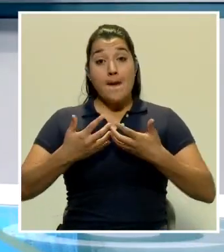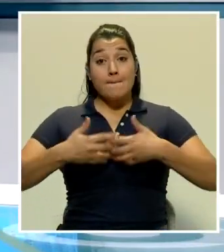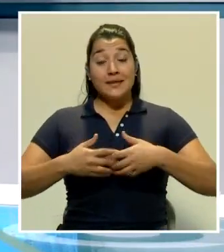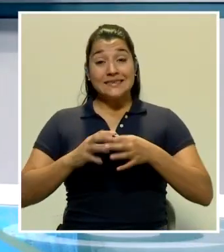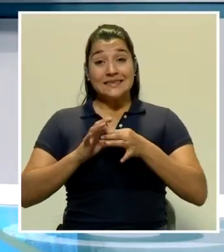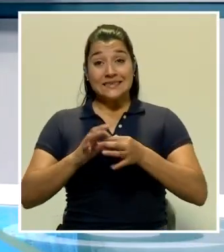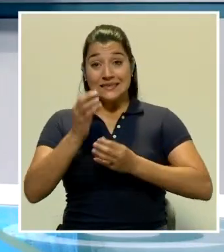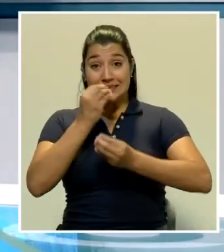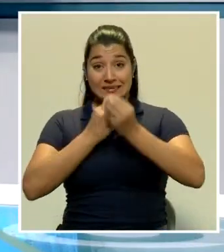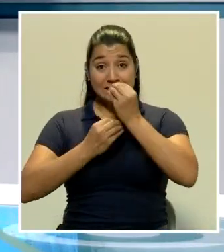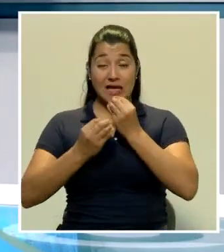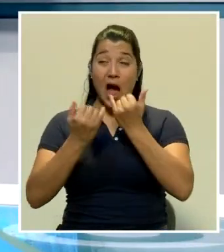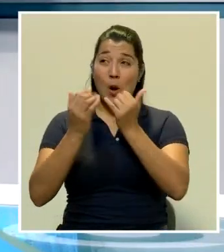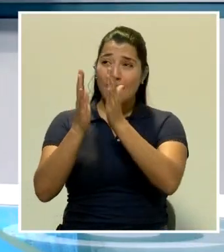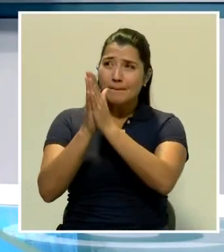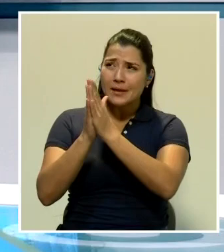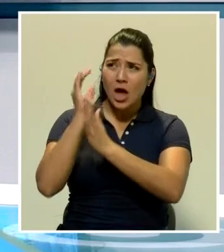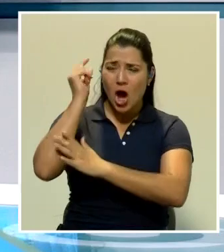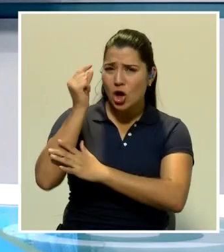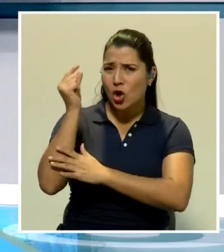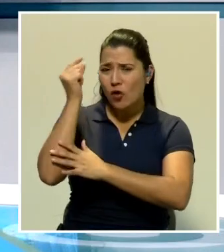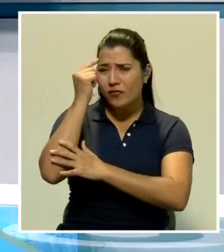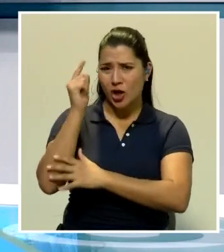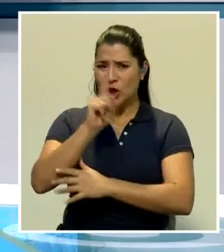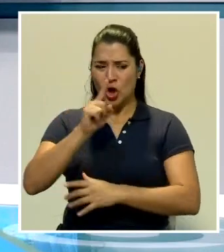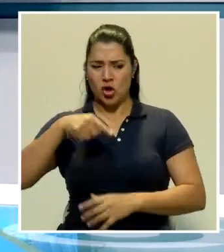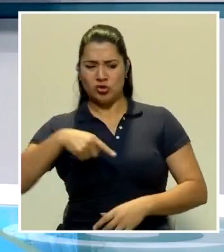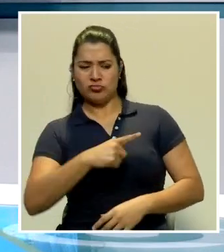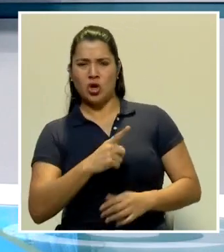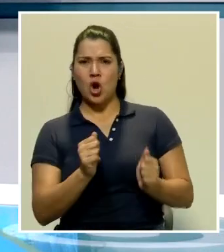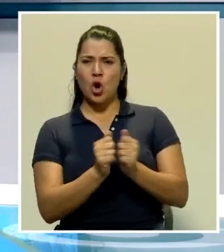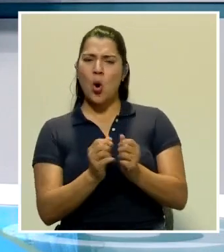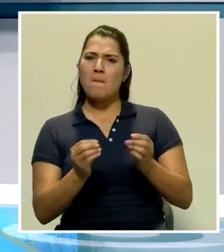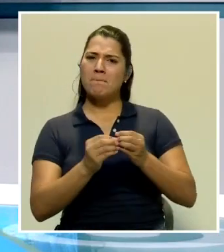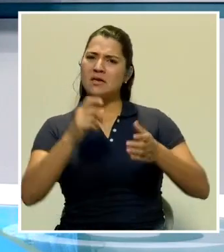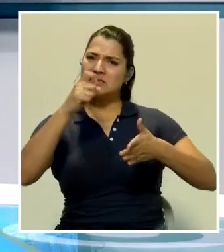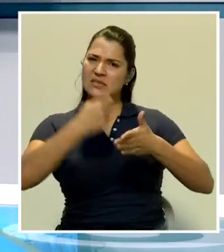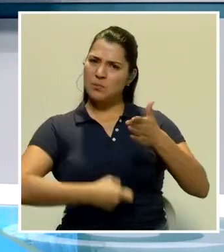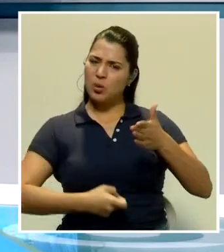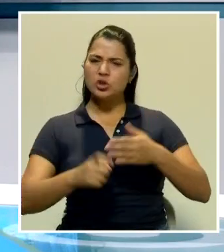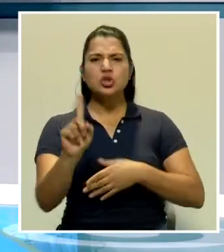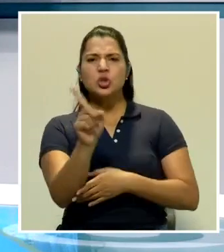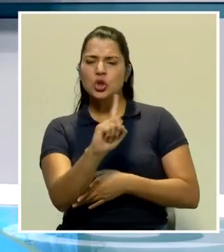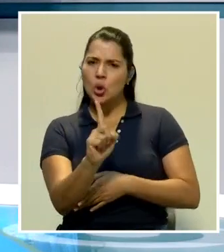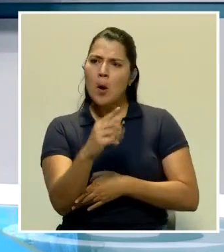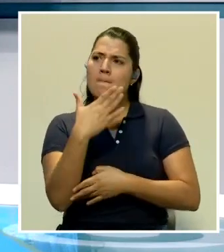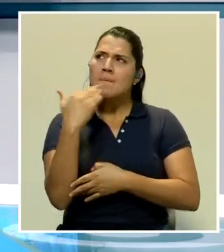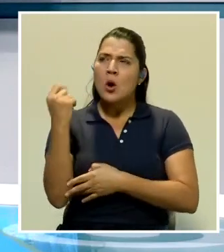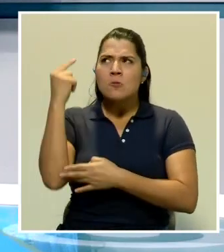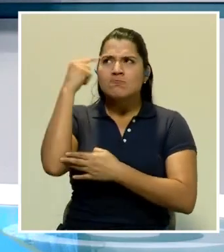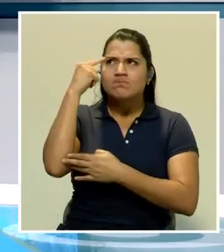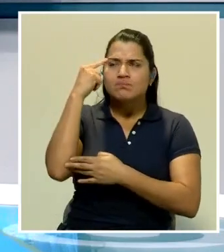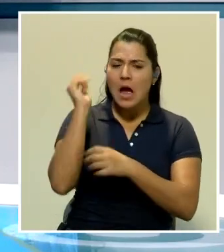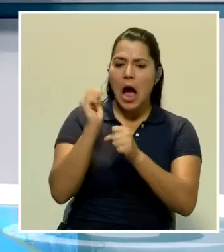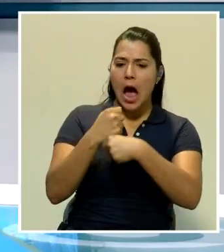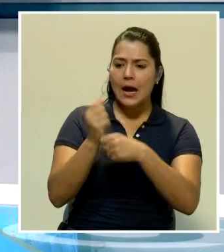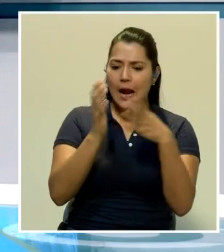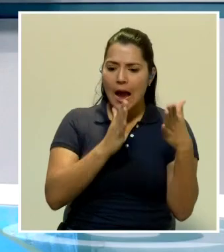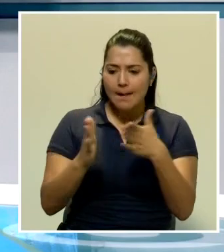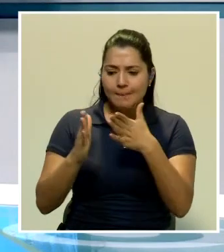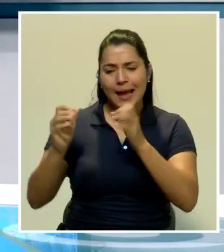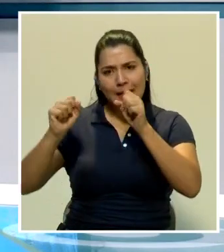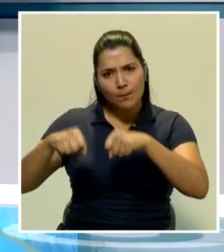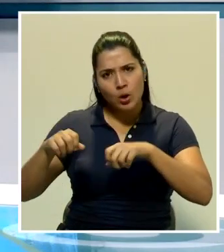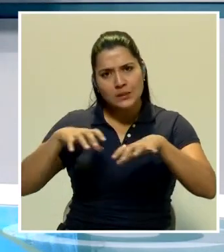Alimentaria le pidió al gobierno que no amenace con más impuestos y que se ocupe de generar un plan que reactive la